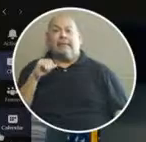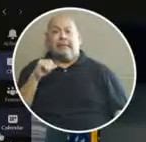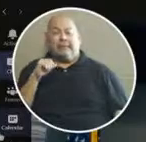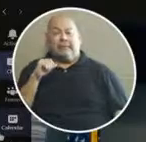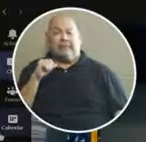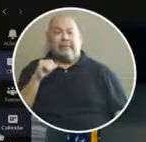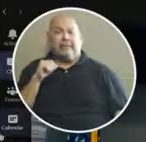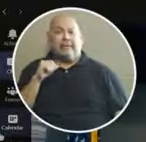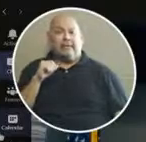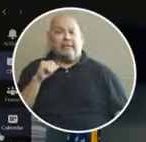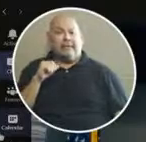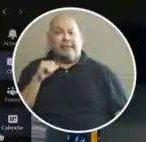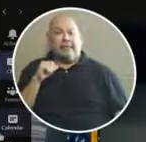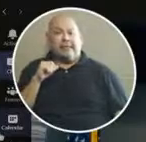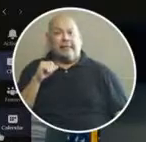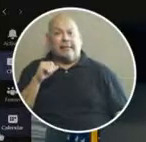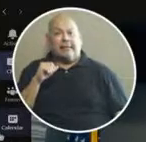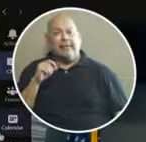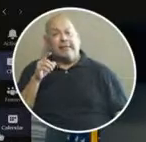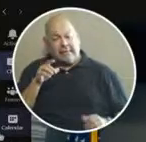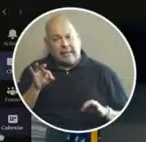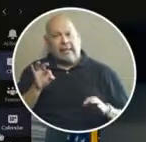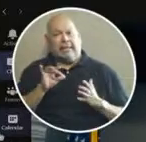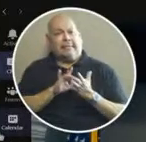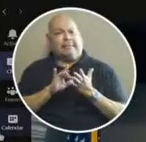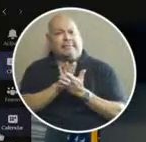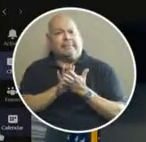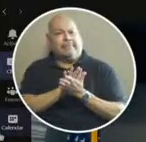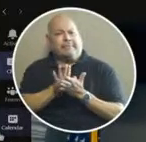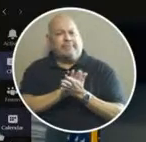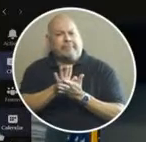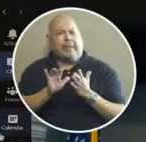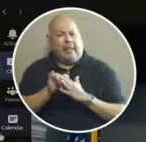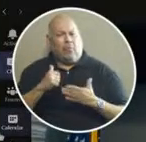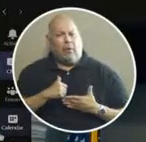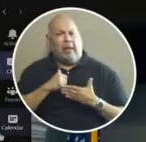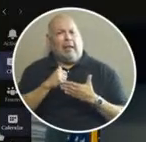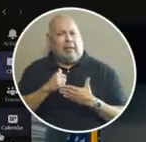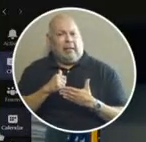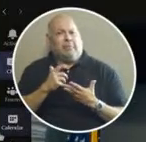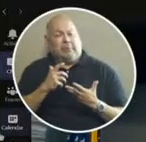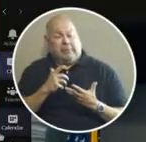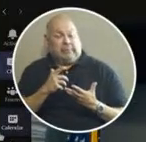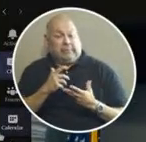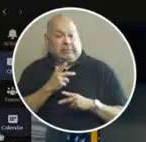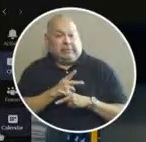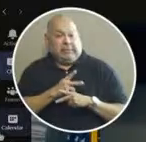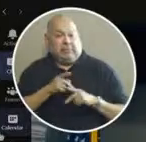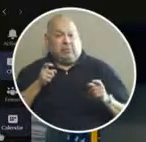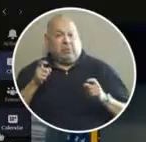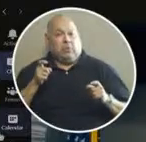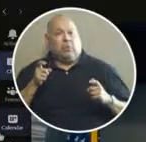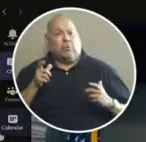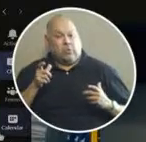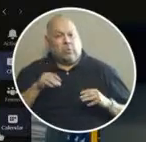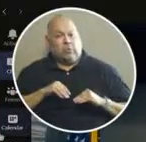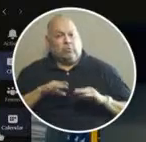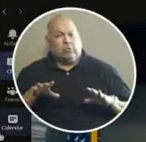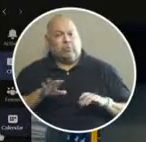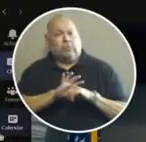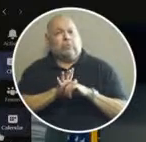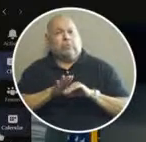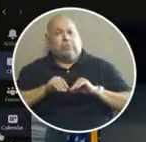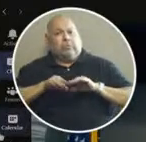ponerse gel antibacteriano es lo que nos va a ayudar a poder controlar la expansión del